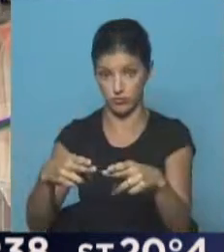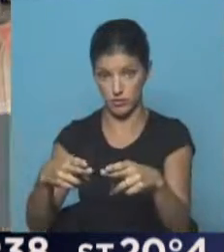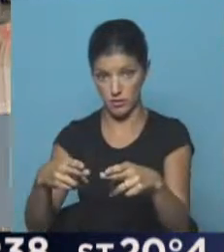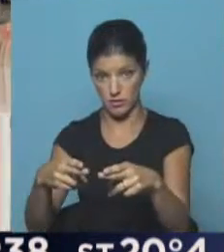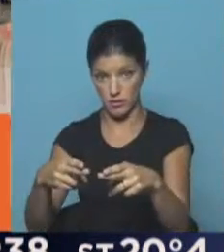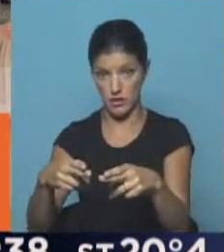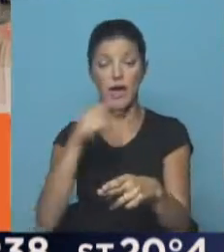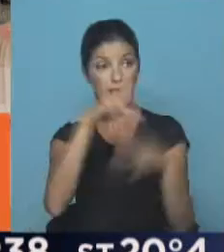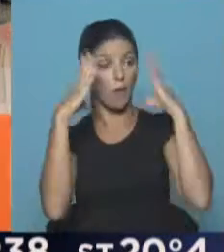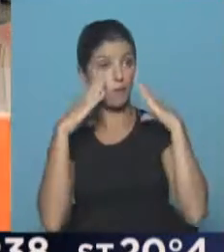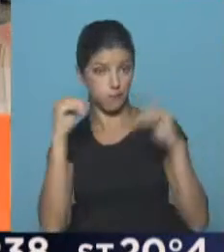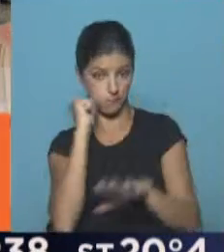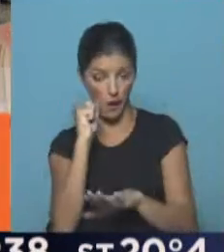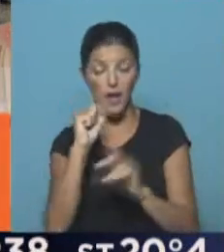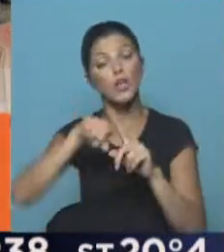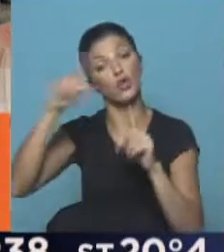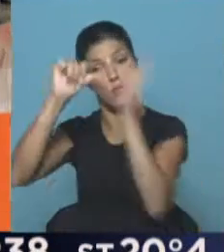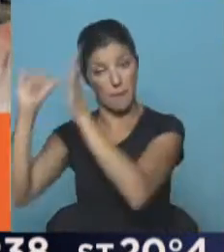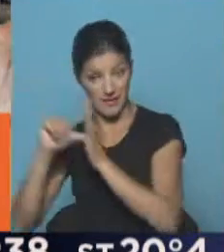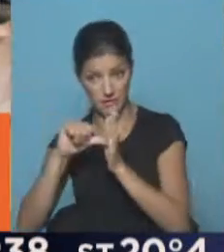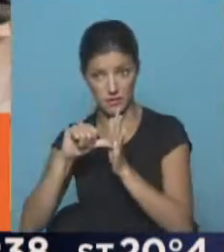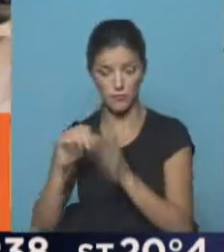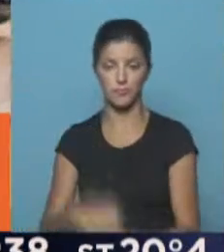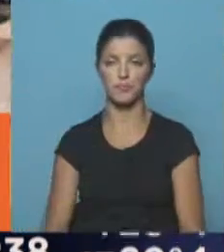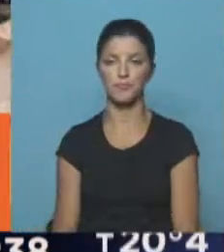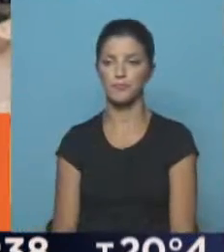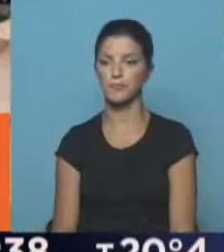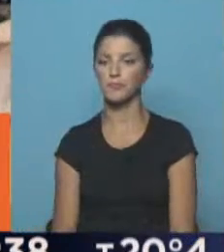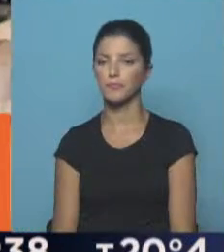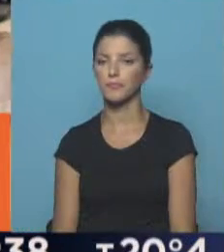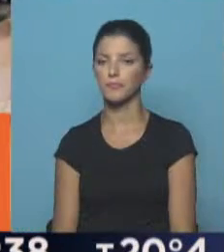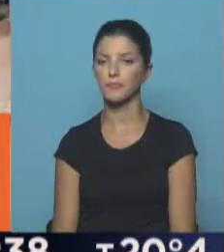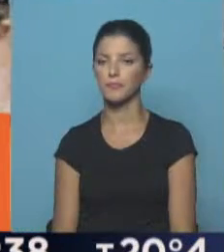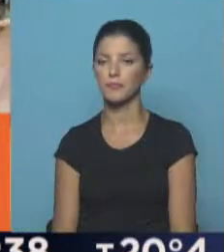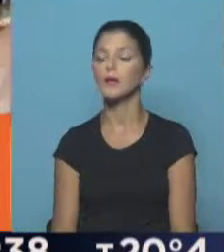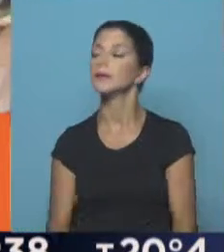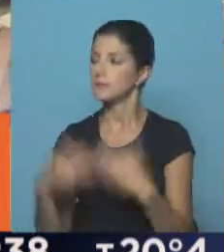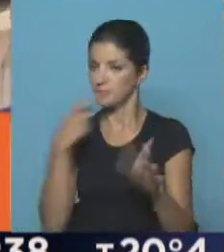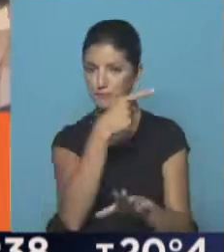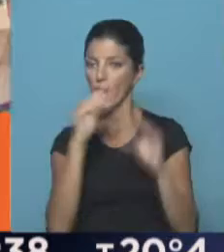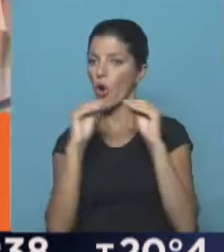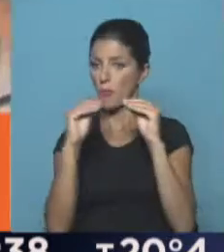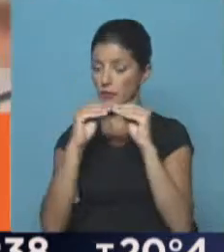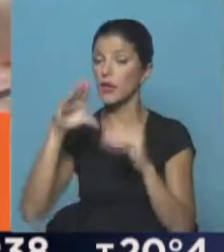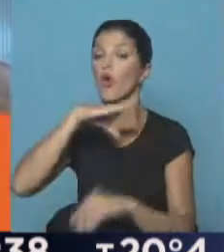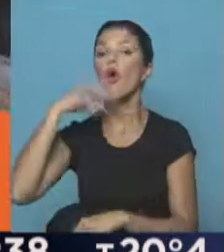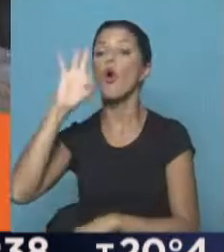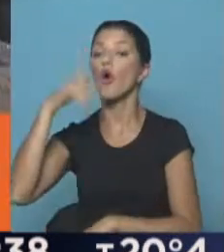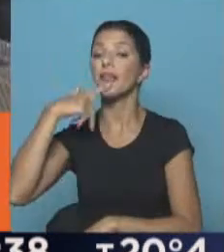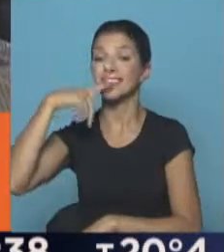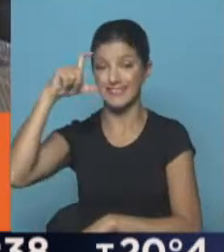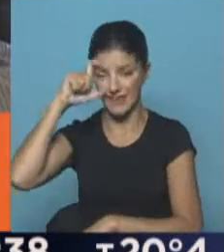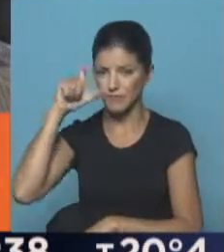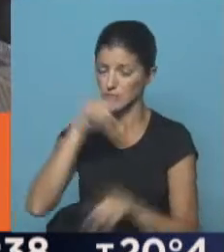en Holanda, al igual que en la mayoría de los países de Europa. A ver, siguiendo la sugerencia de nuestro compañero José Nathanson, ¿vos pensás